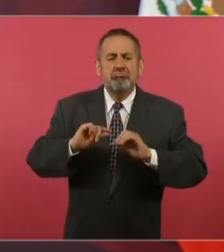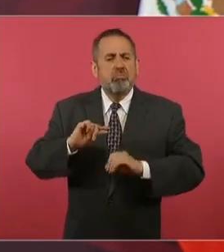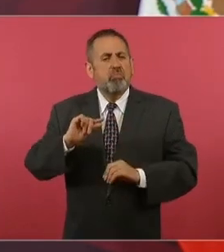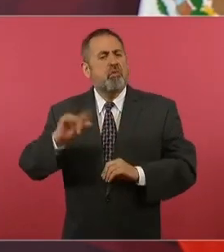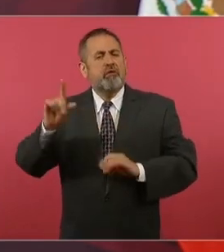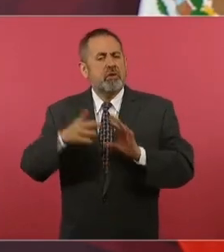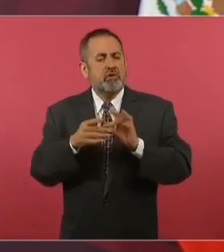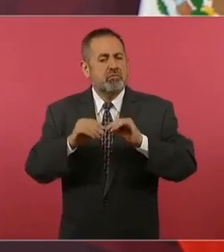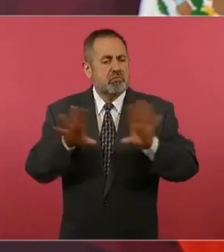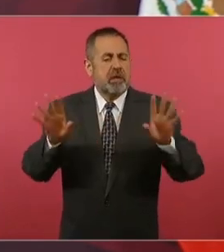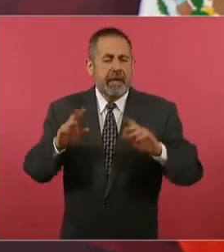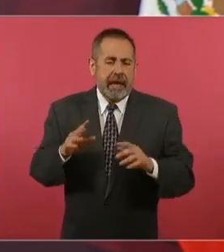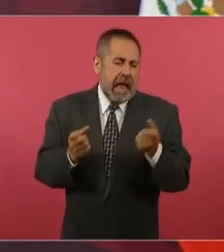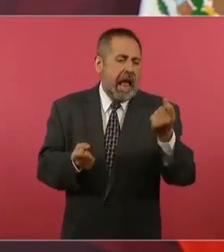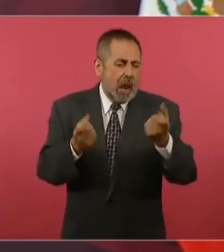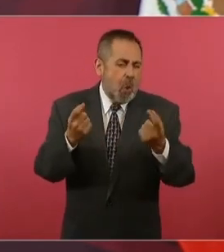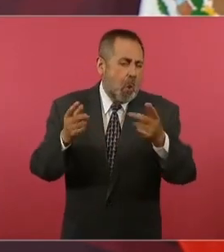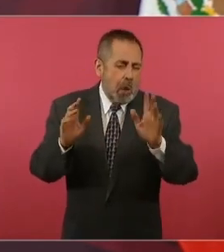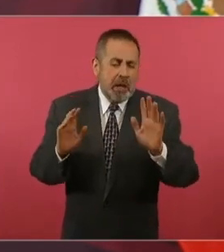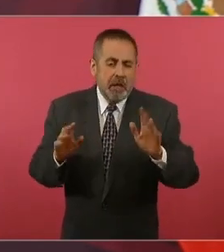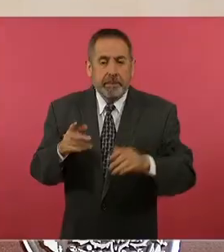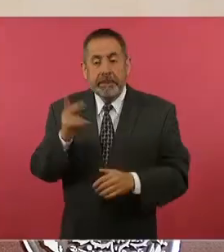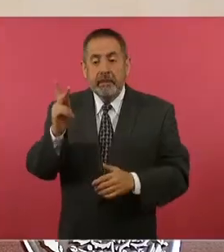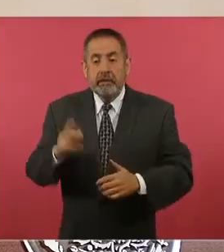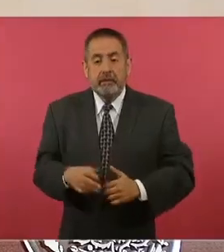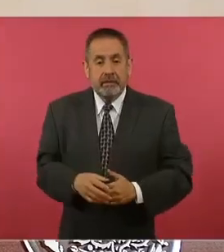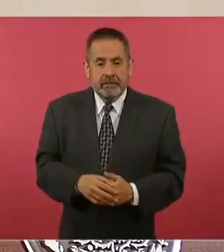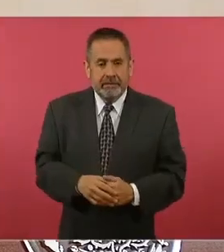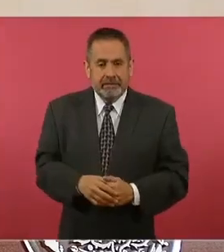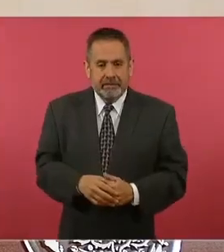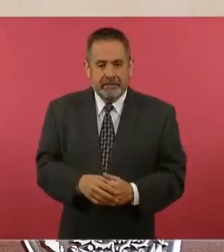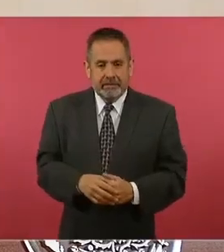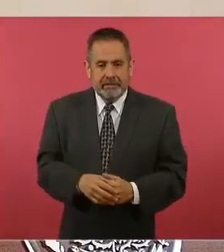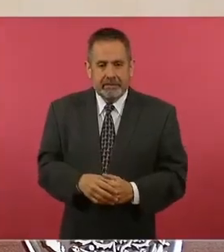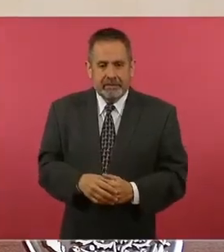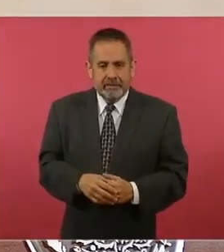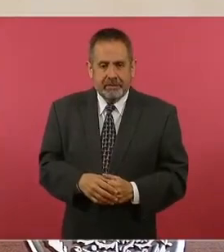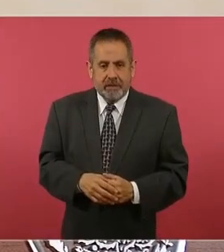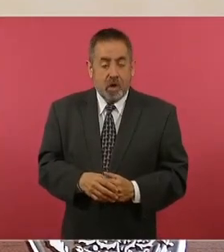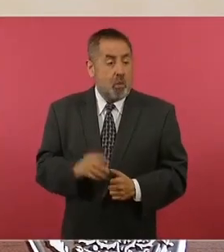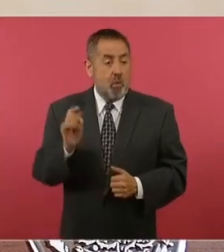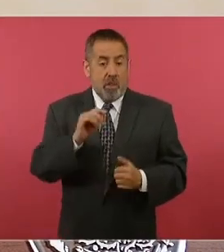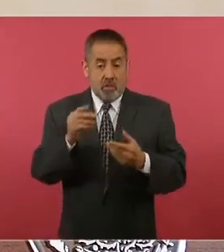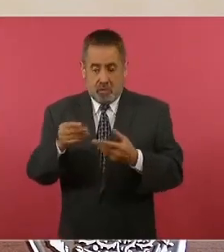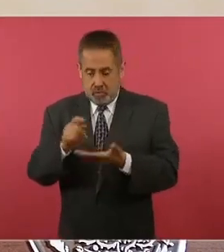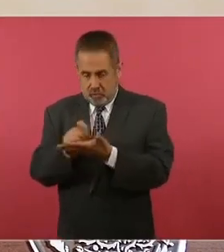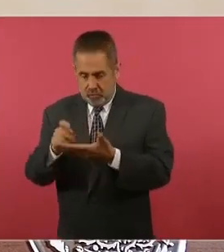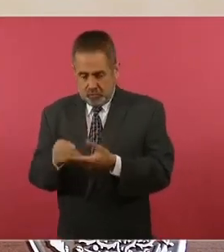profesional, objetivo, pero al llegar la nota